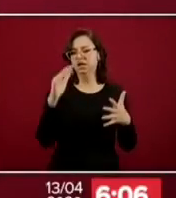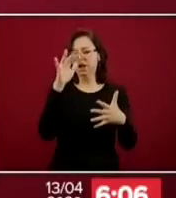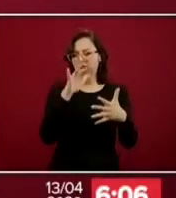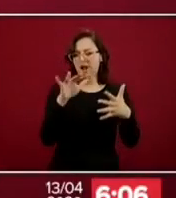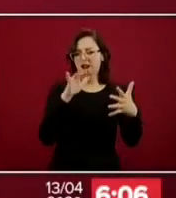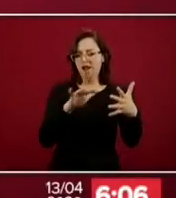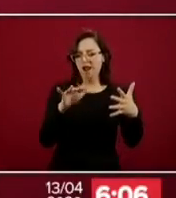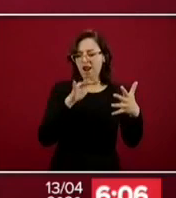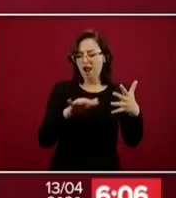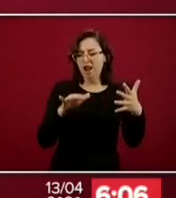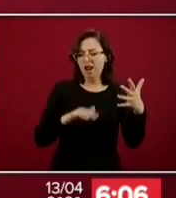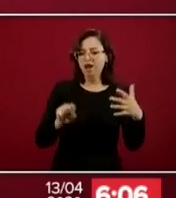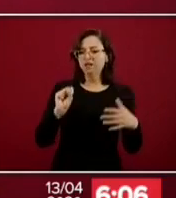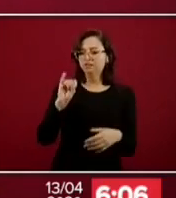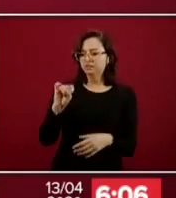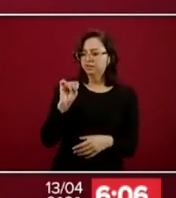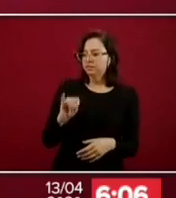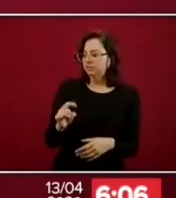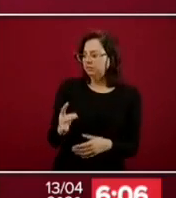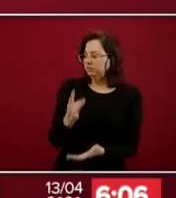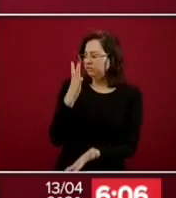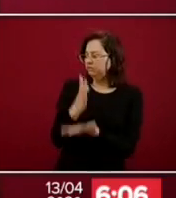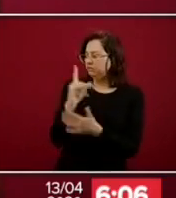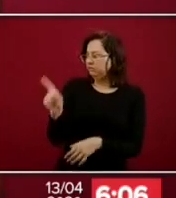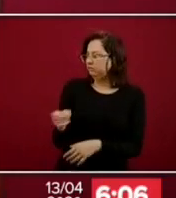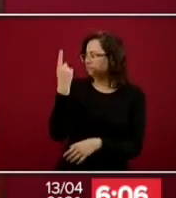y dice, solo México